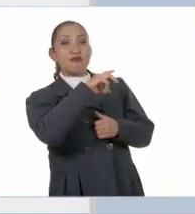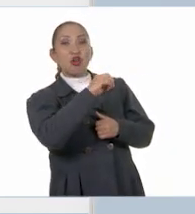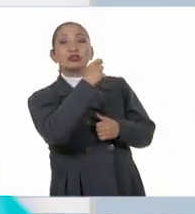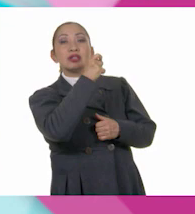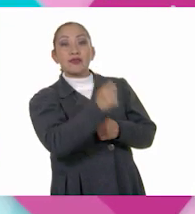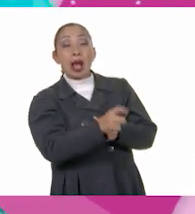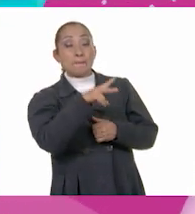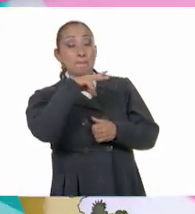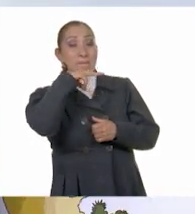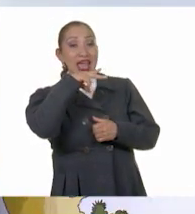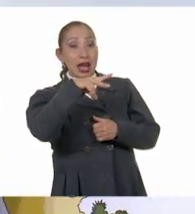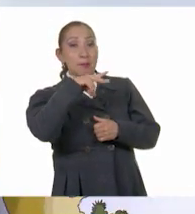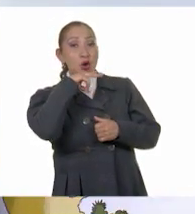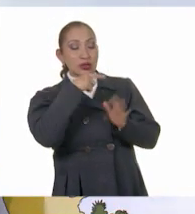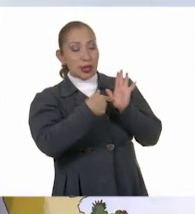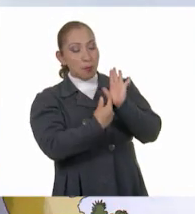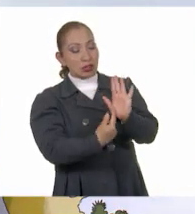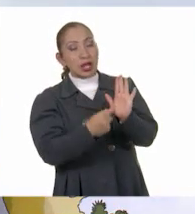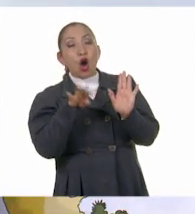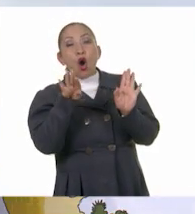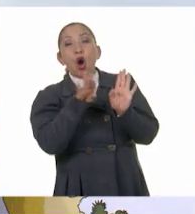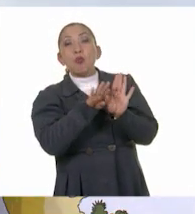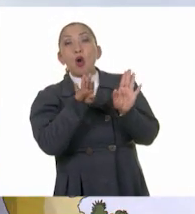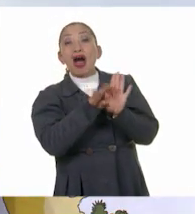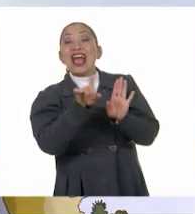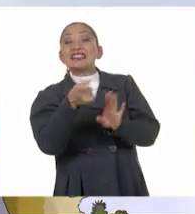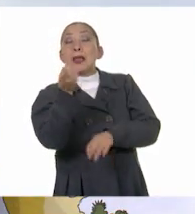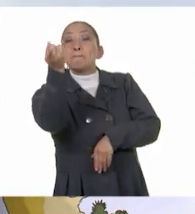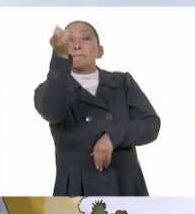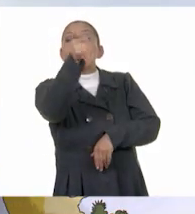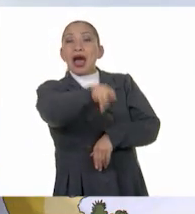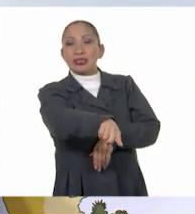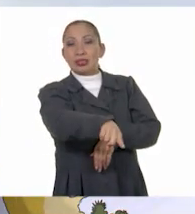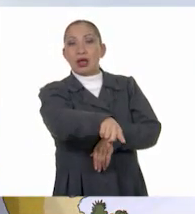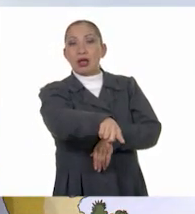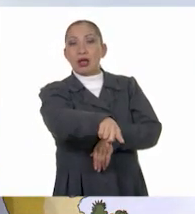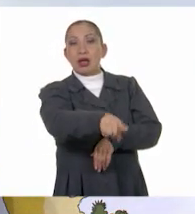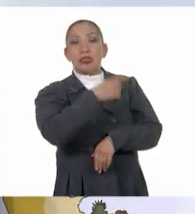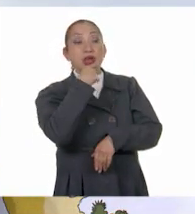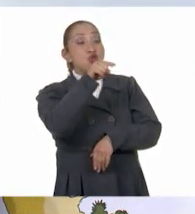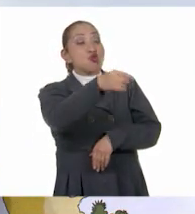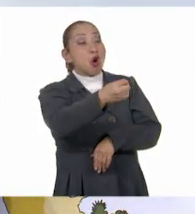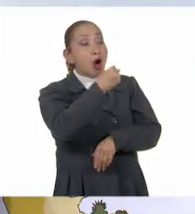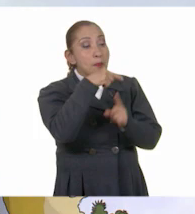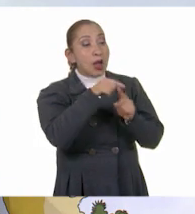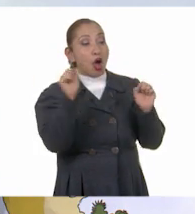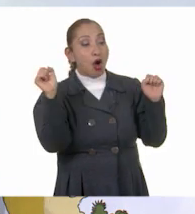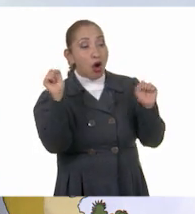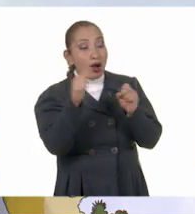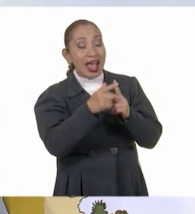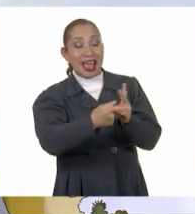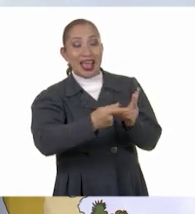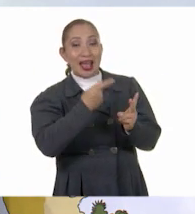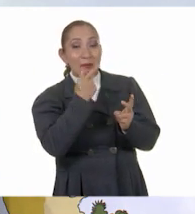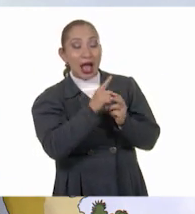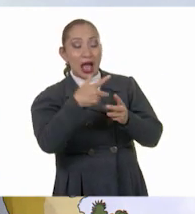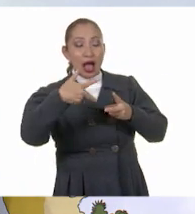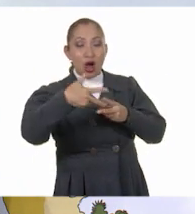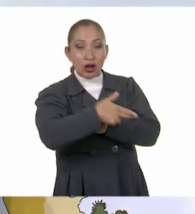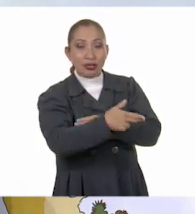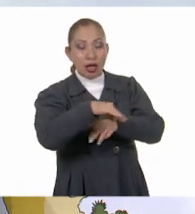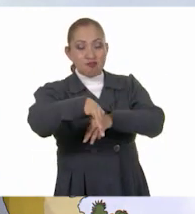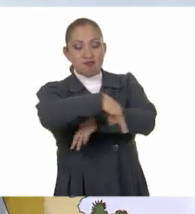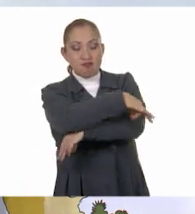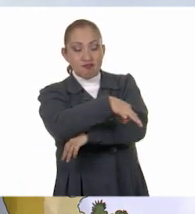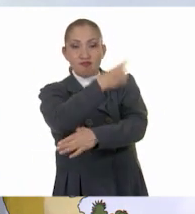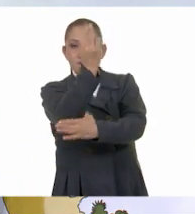decir, los verbos, se presentan como si fueran una orden. Puedes decir come, corre, habla, corta,